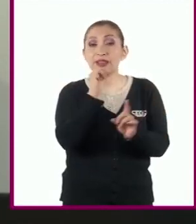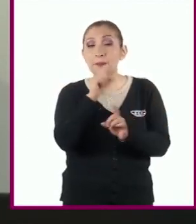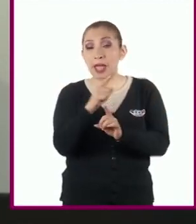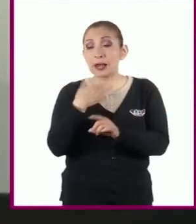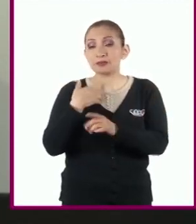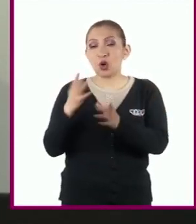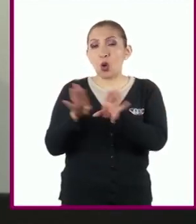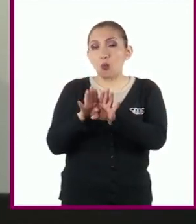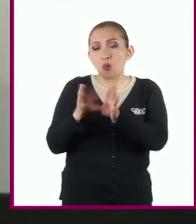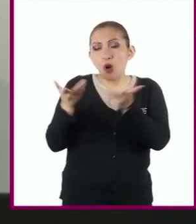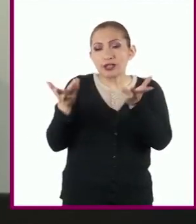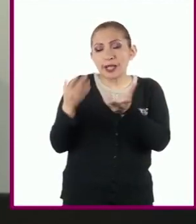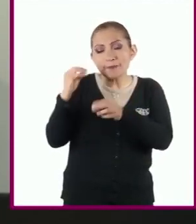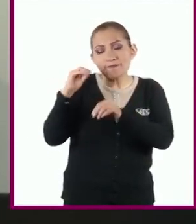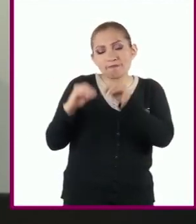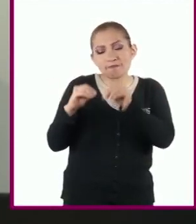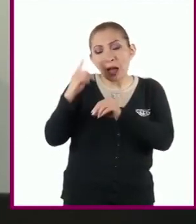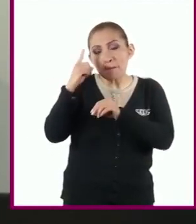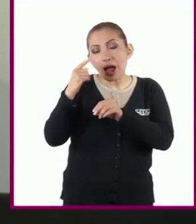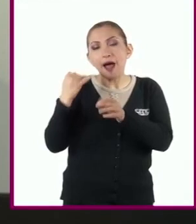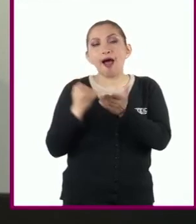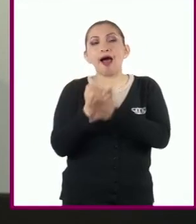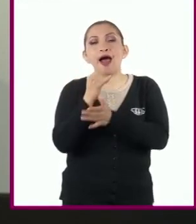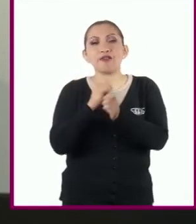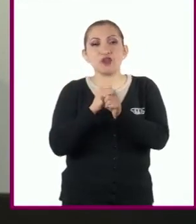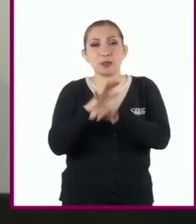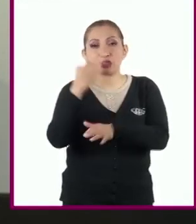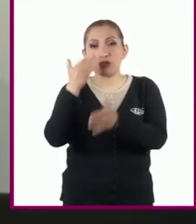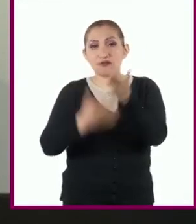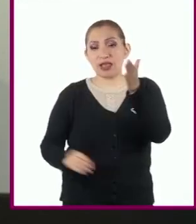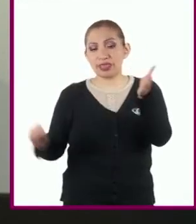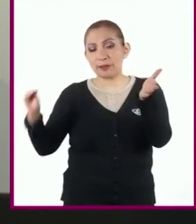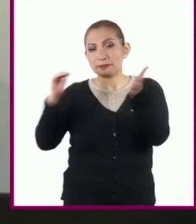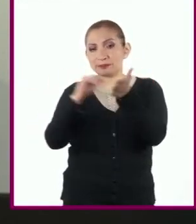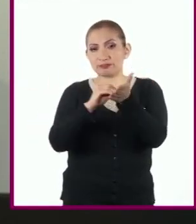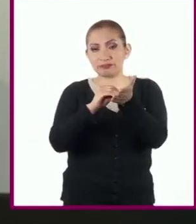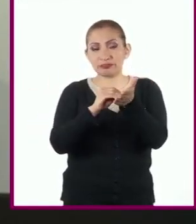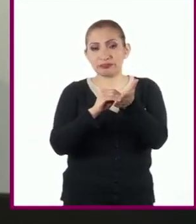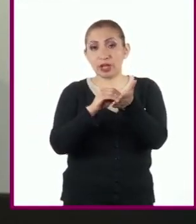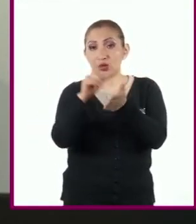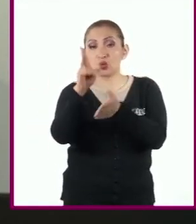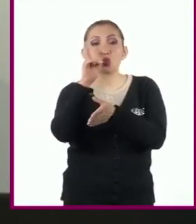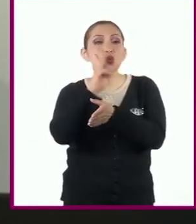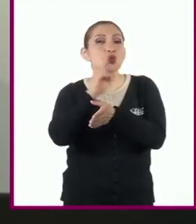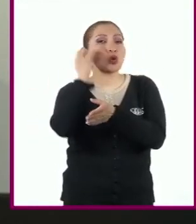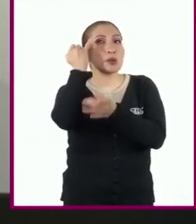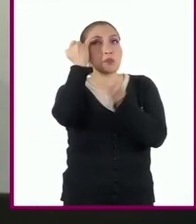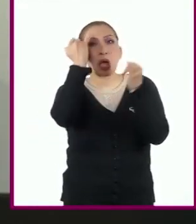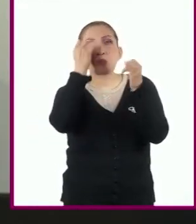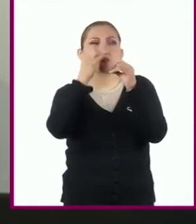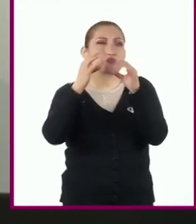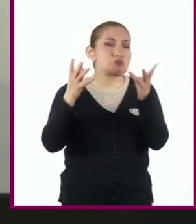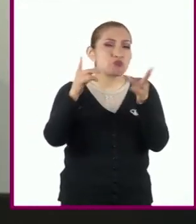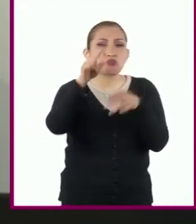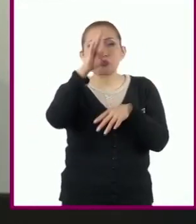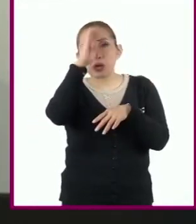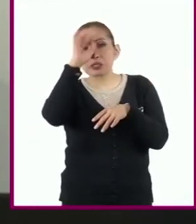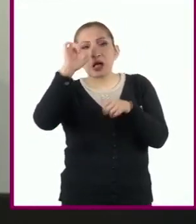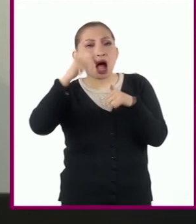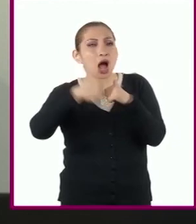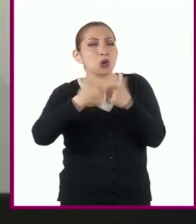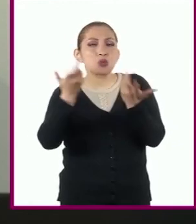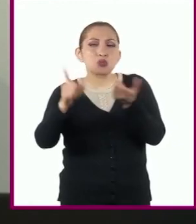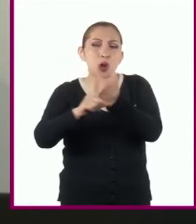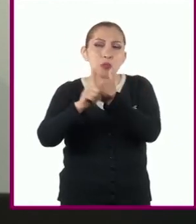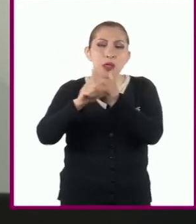los procedimientos para determinar datos faltantes. Pongan a prueba su imaginación. Piensen en alguna